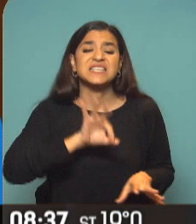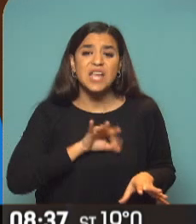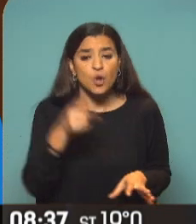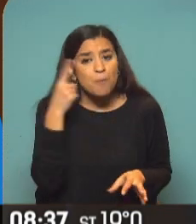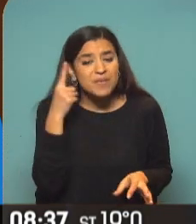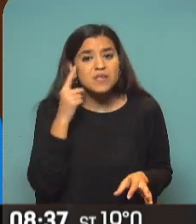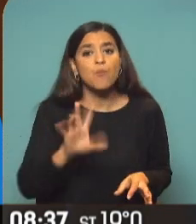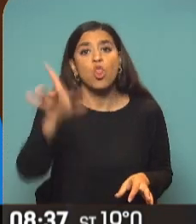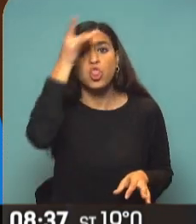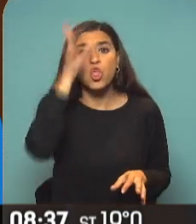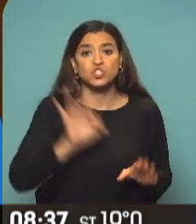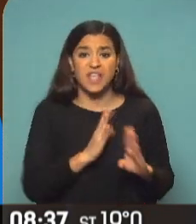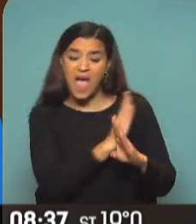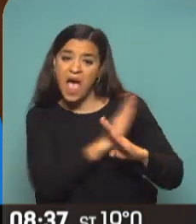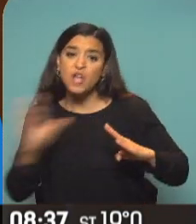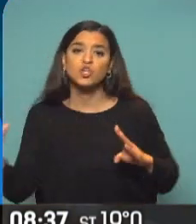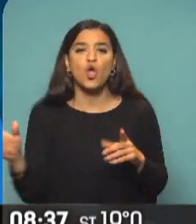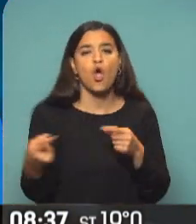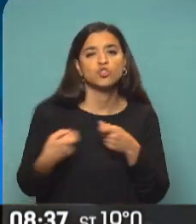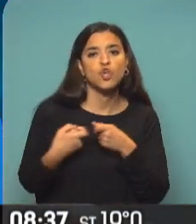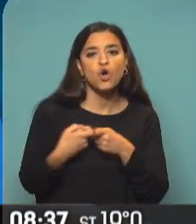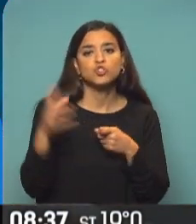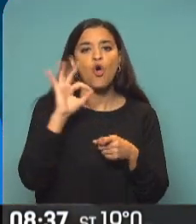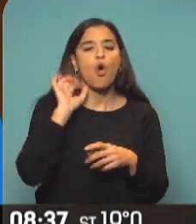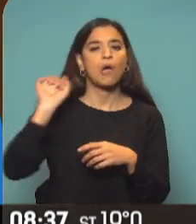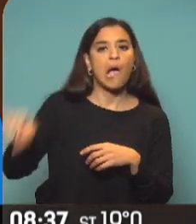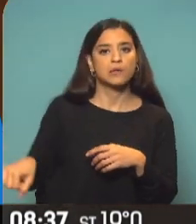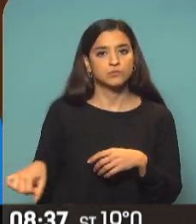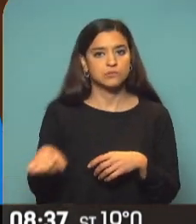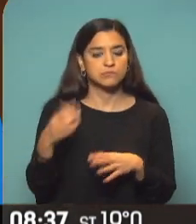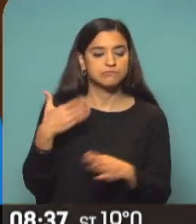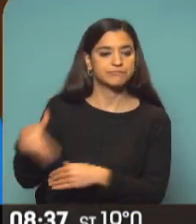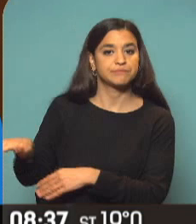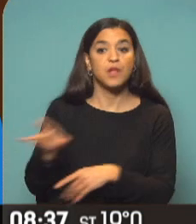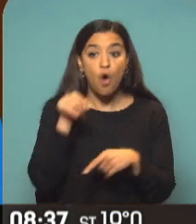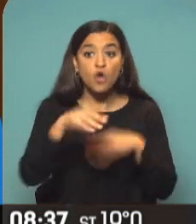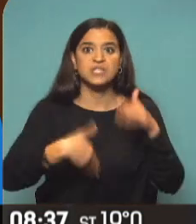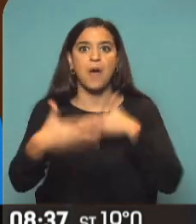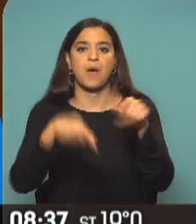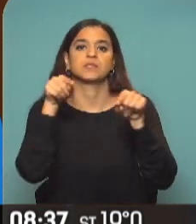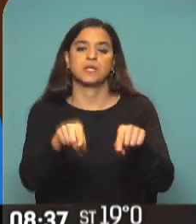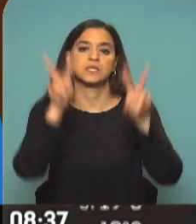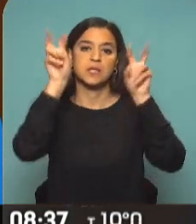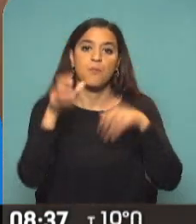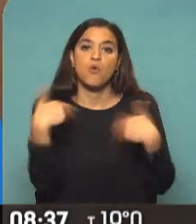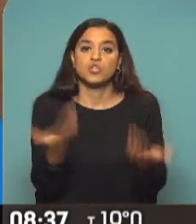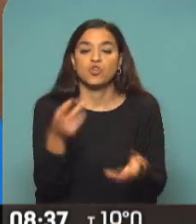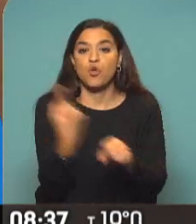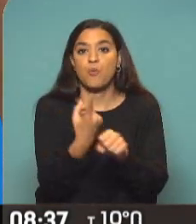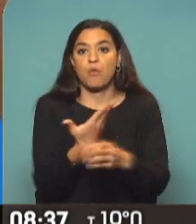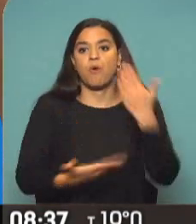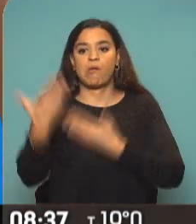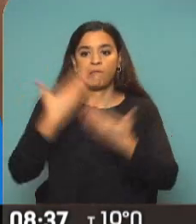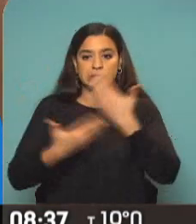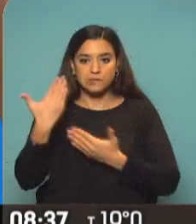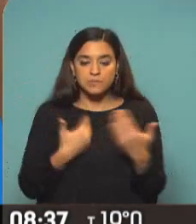que en 12 años o fueron cómplices o miraron para otro lado, y hoy se está avanzando realmente en ese sentido. Por eso no podemos volver atrás. Uh-huh. Al margen